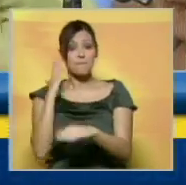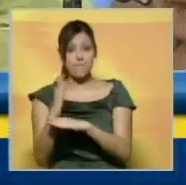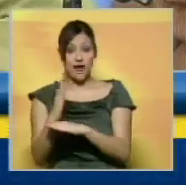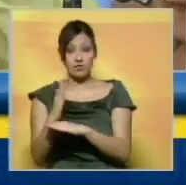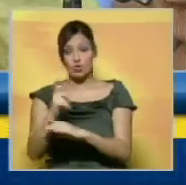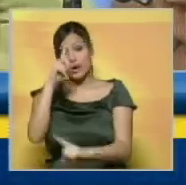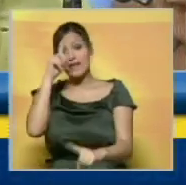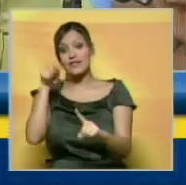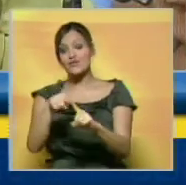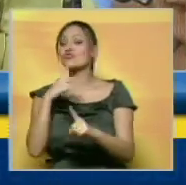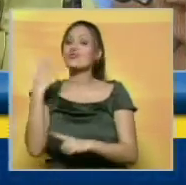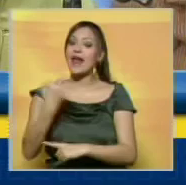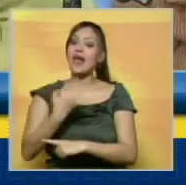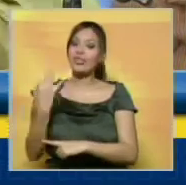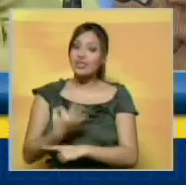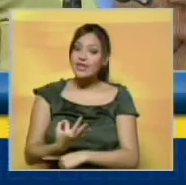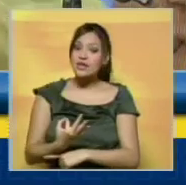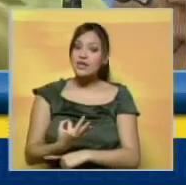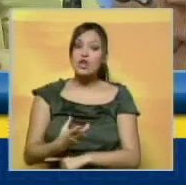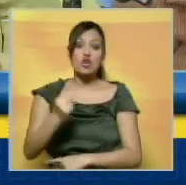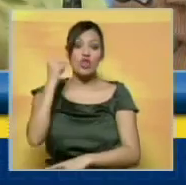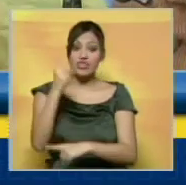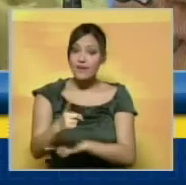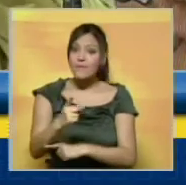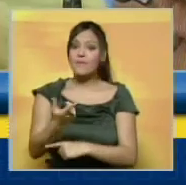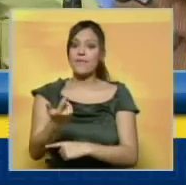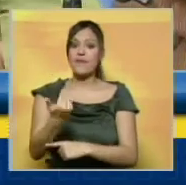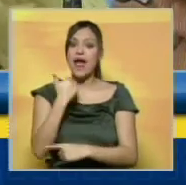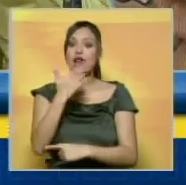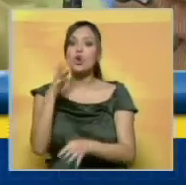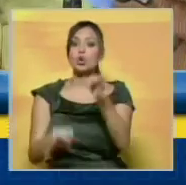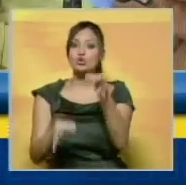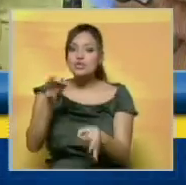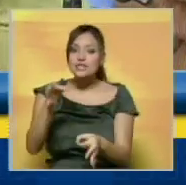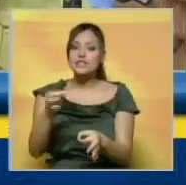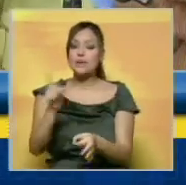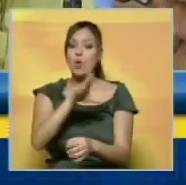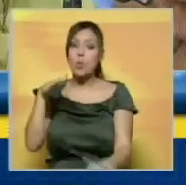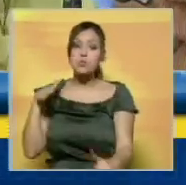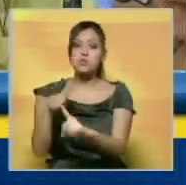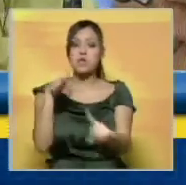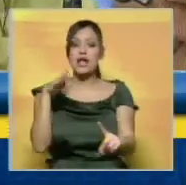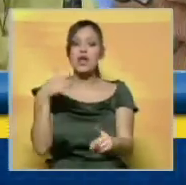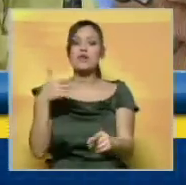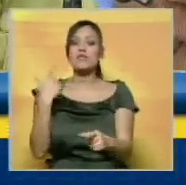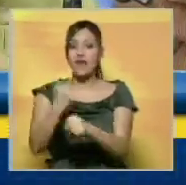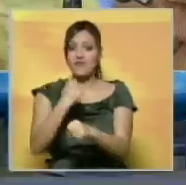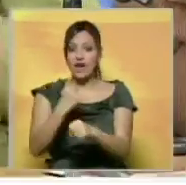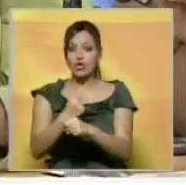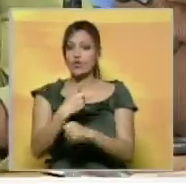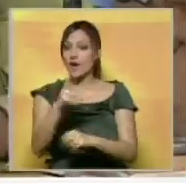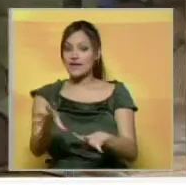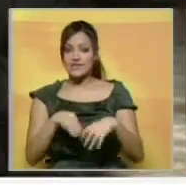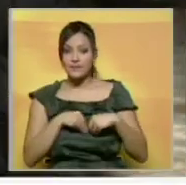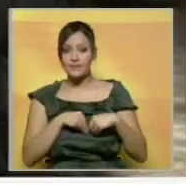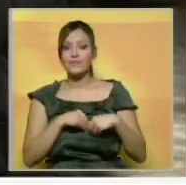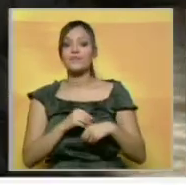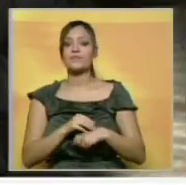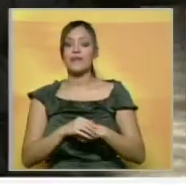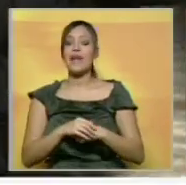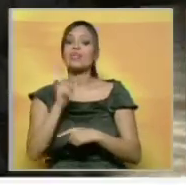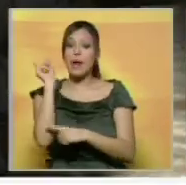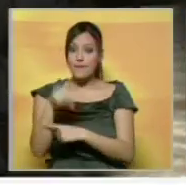en función de garantizar que no se produzca un acto de justicia ni de agresión contra la clase trabajadora. Eduardo Sánchez también dijo